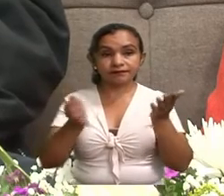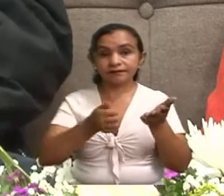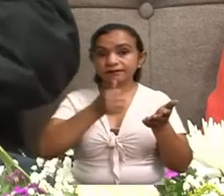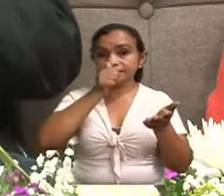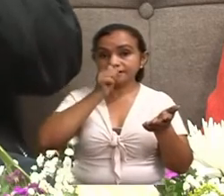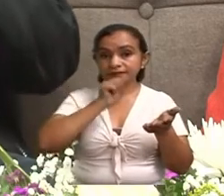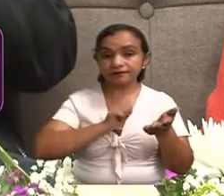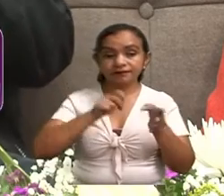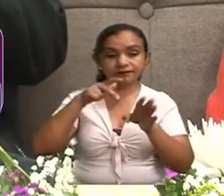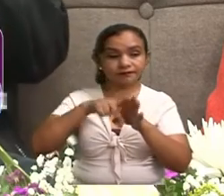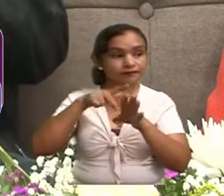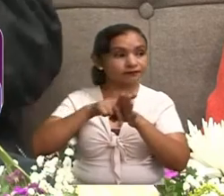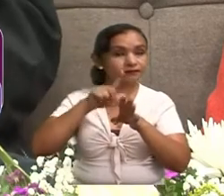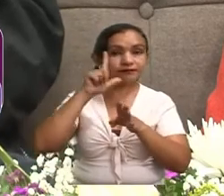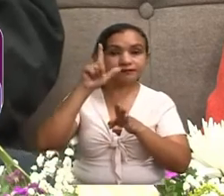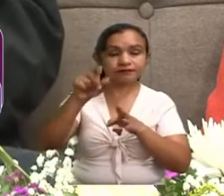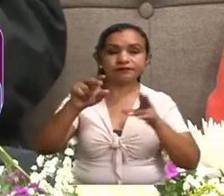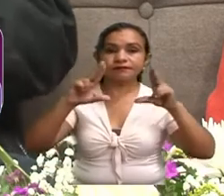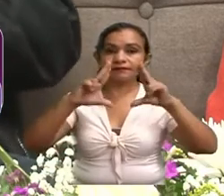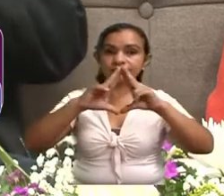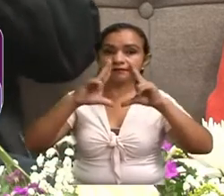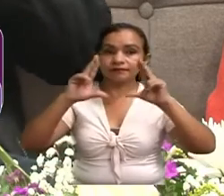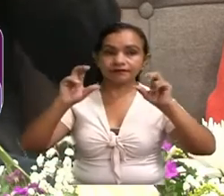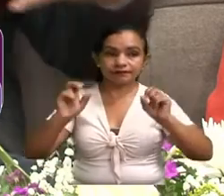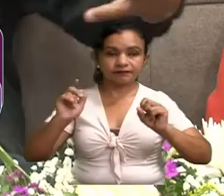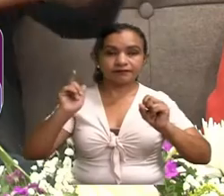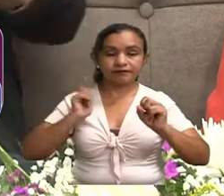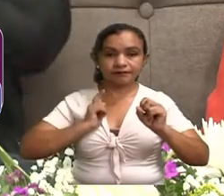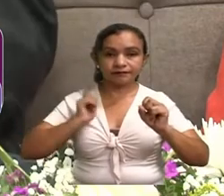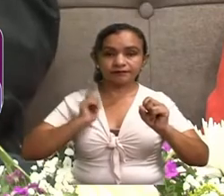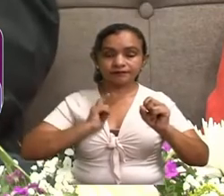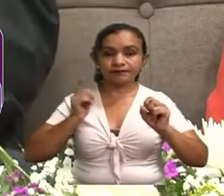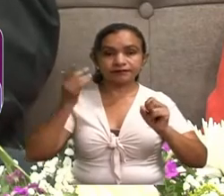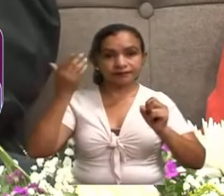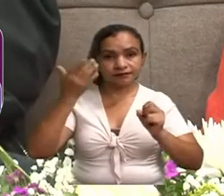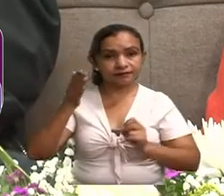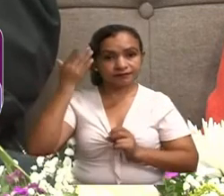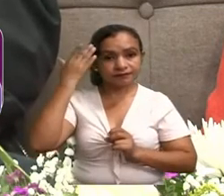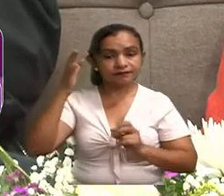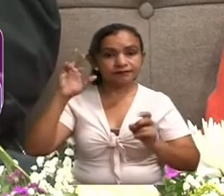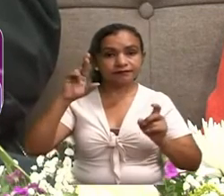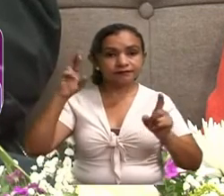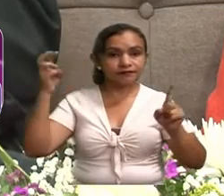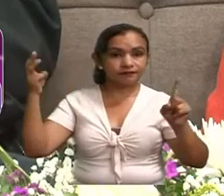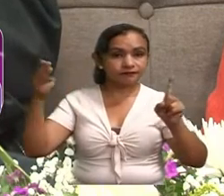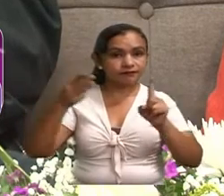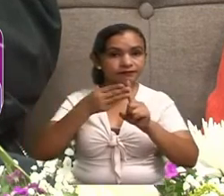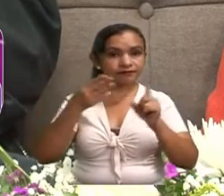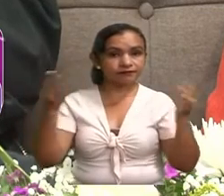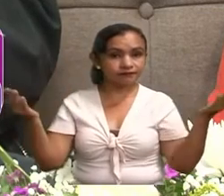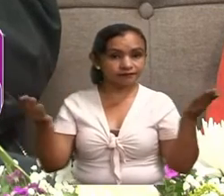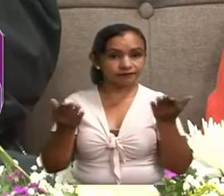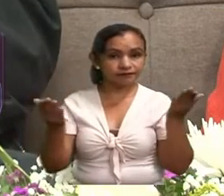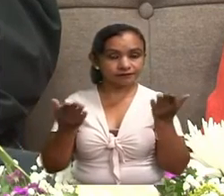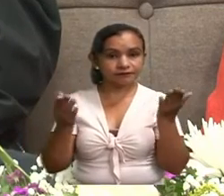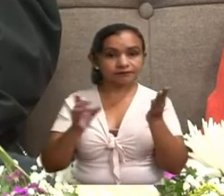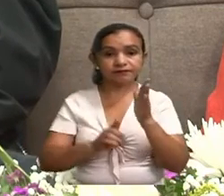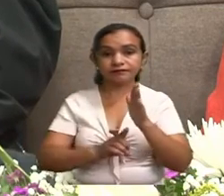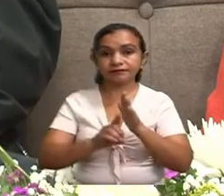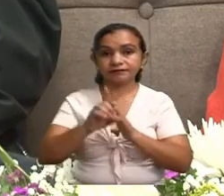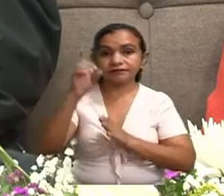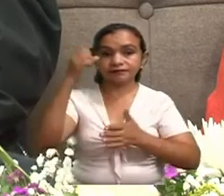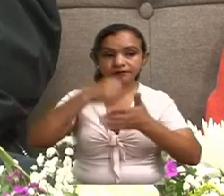saneamiento rural aplicado a Nicaragua. Es decir, ellos tienen una valoración regional sobre los avances, los